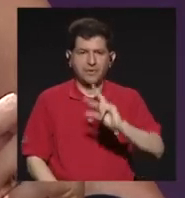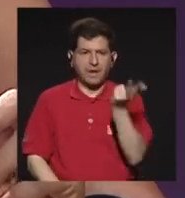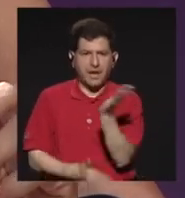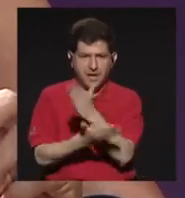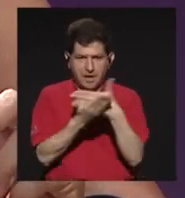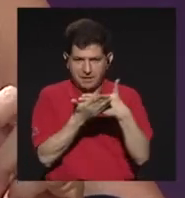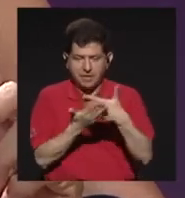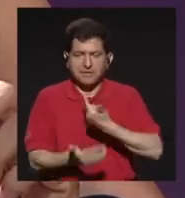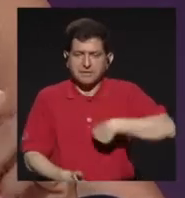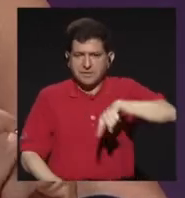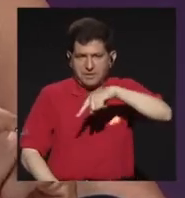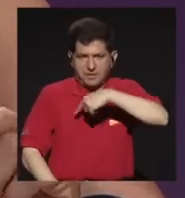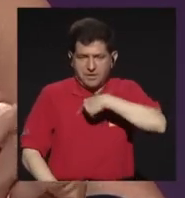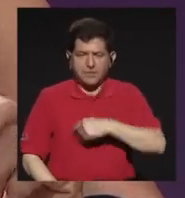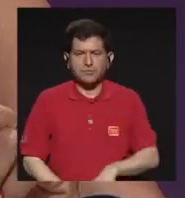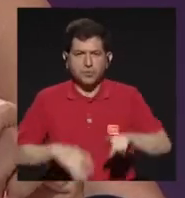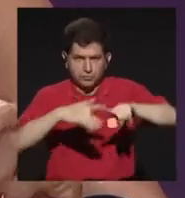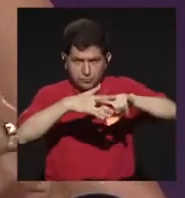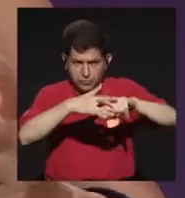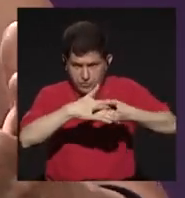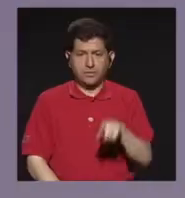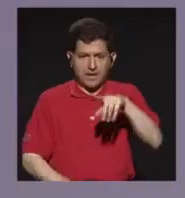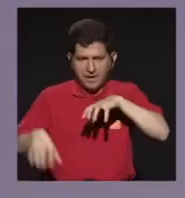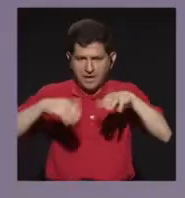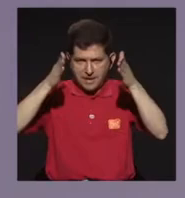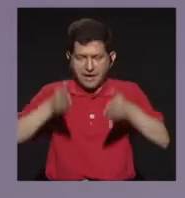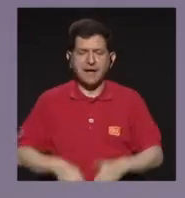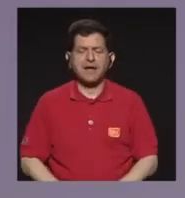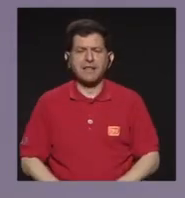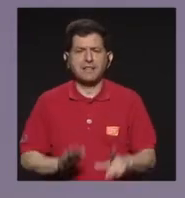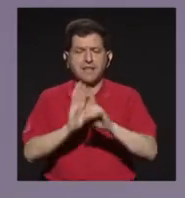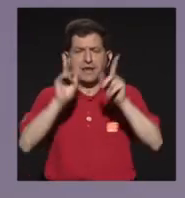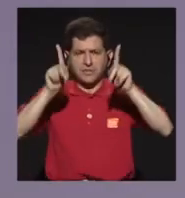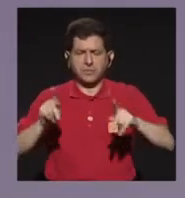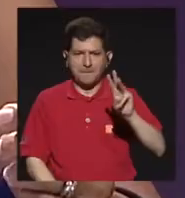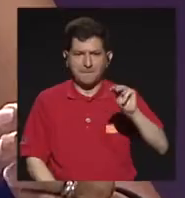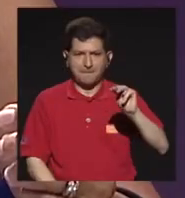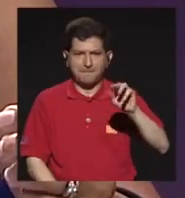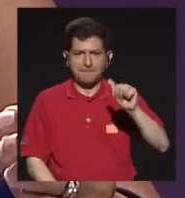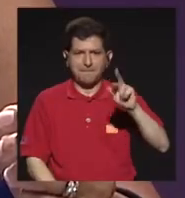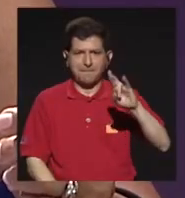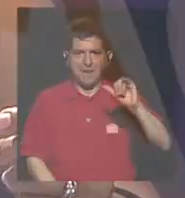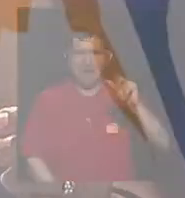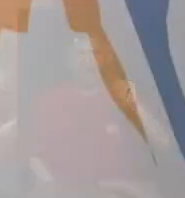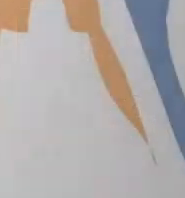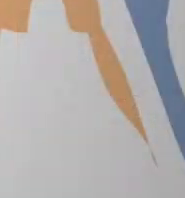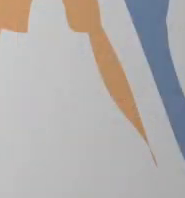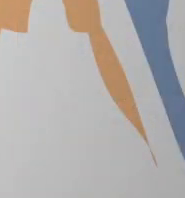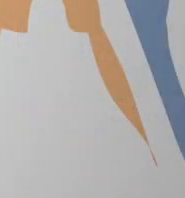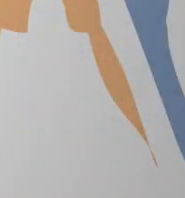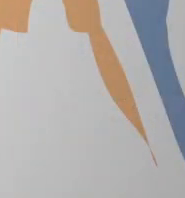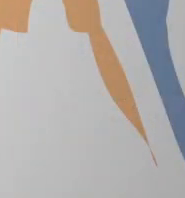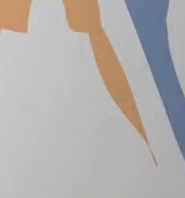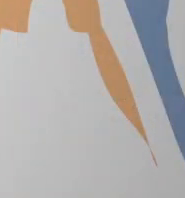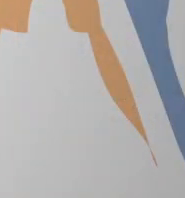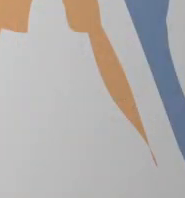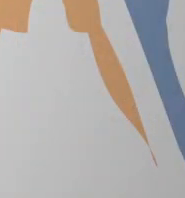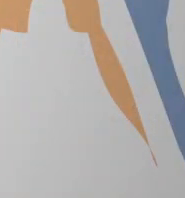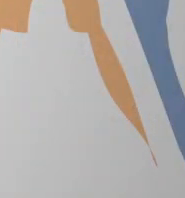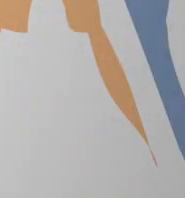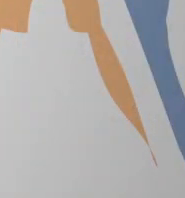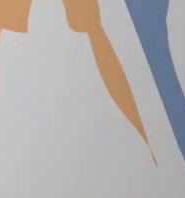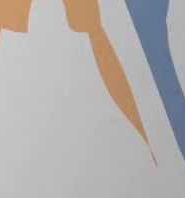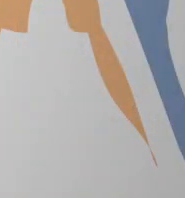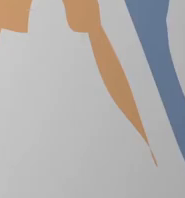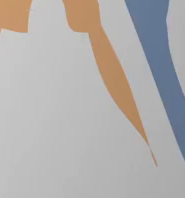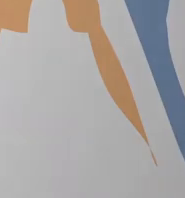bloque vamos a iniciar con la voz de la juventud, Mariana. Estamos de regreso en un minuto.